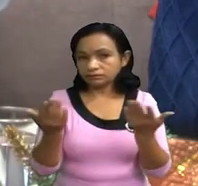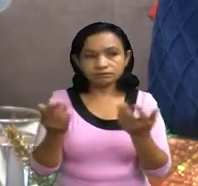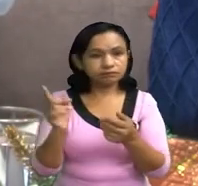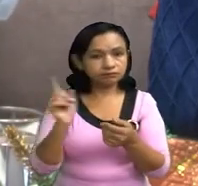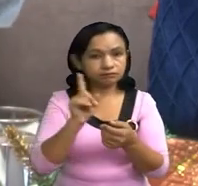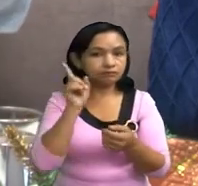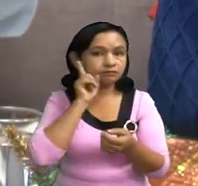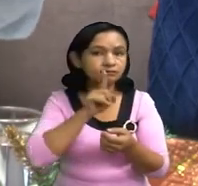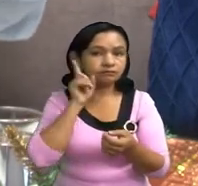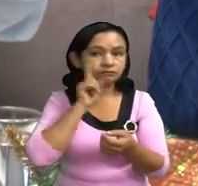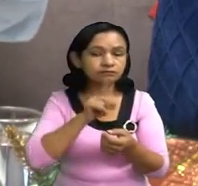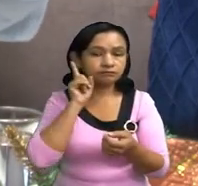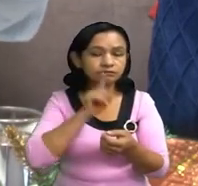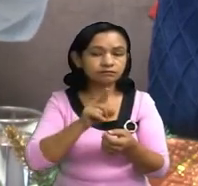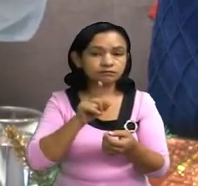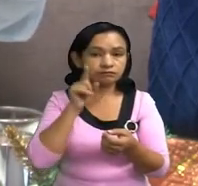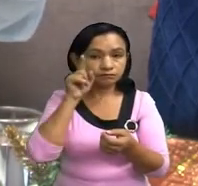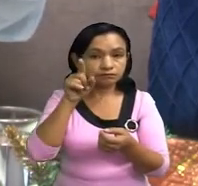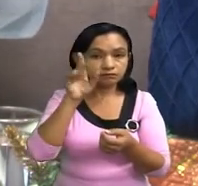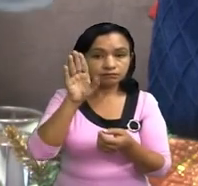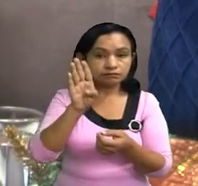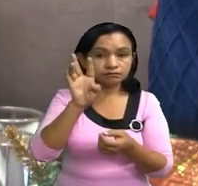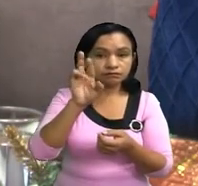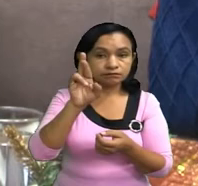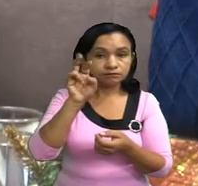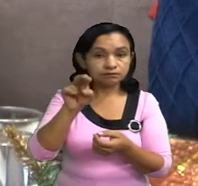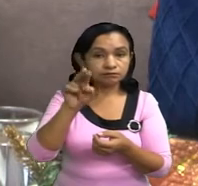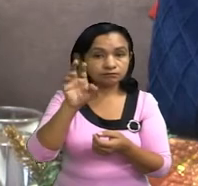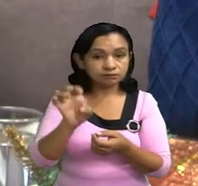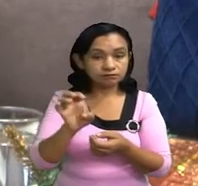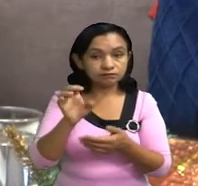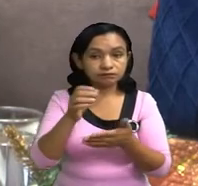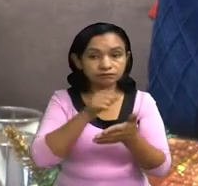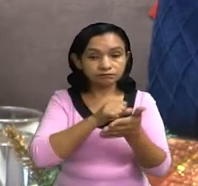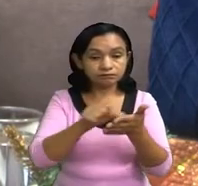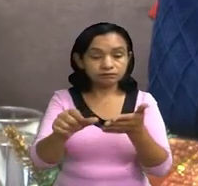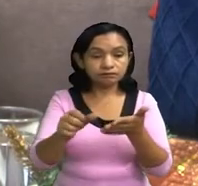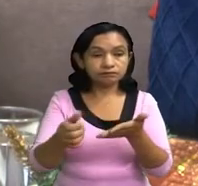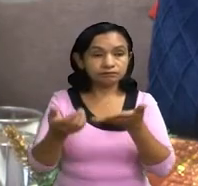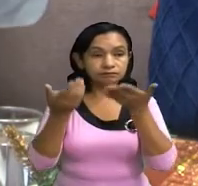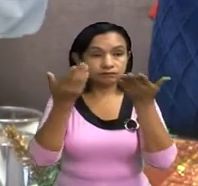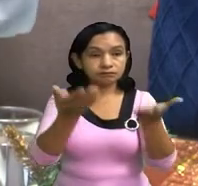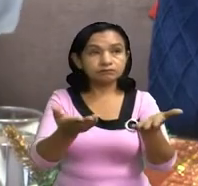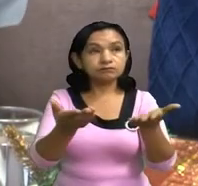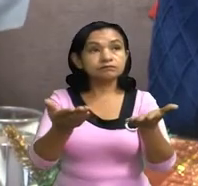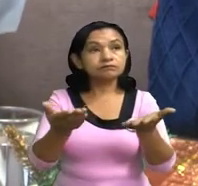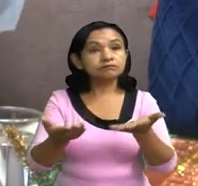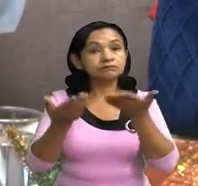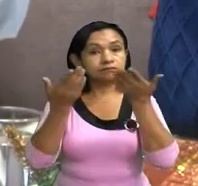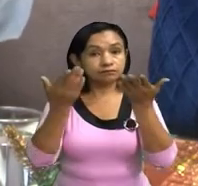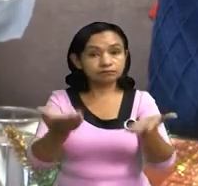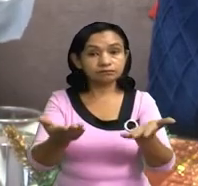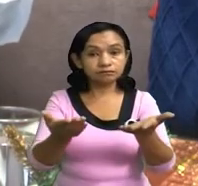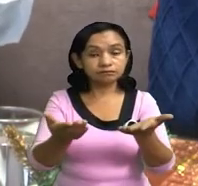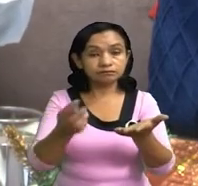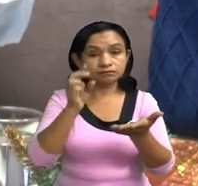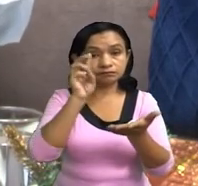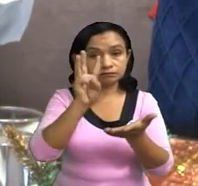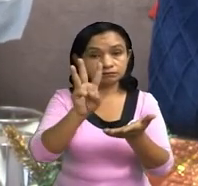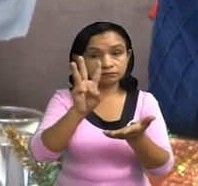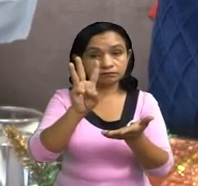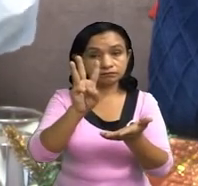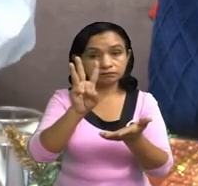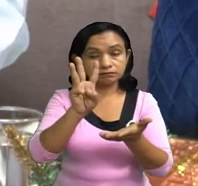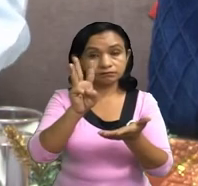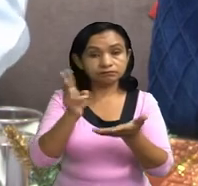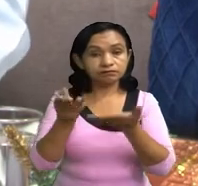dijimos: Cardenal Brenes, fuimos a la nunciatura y hemos entregado en